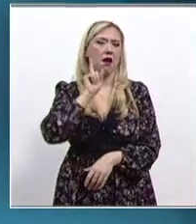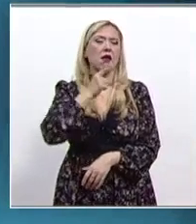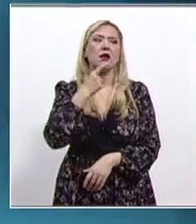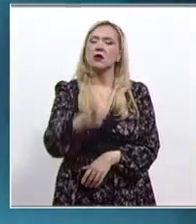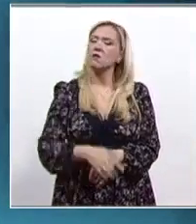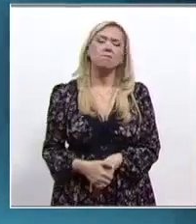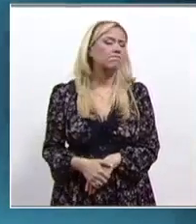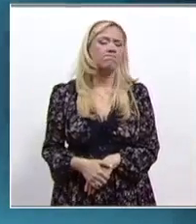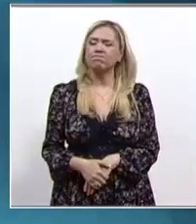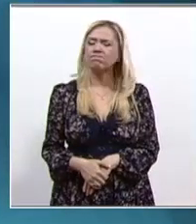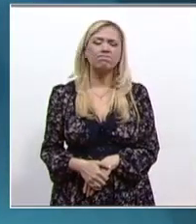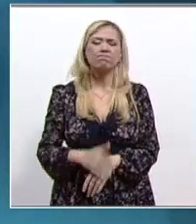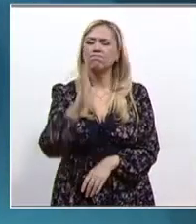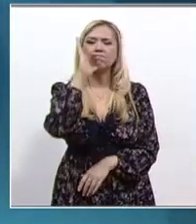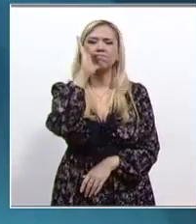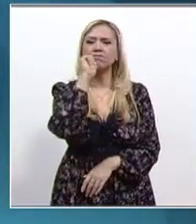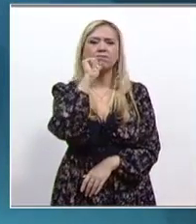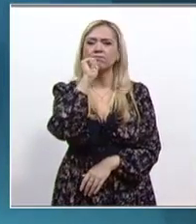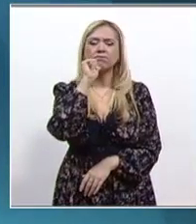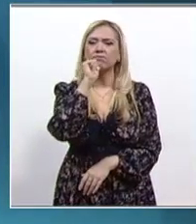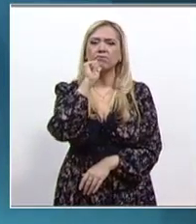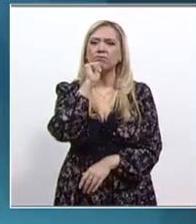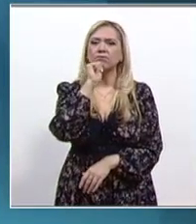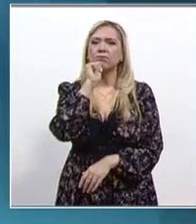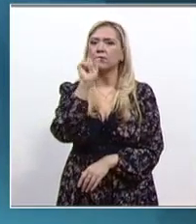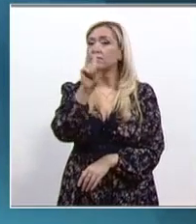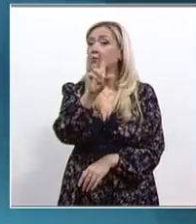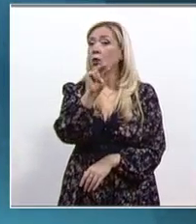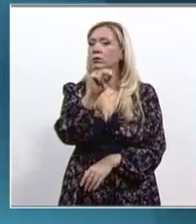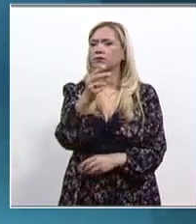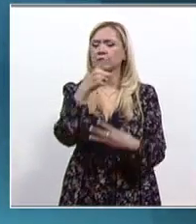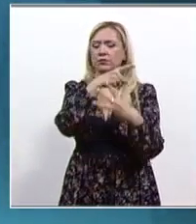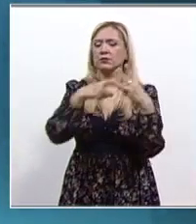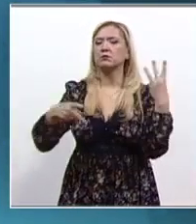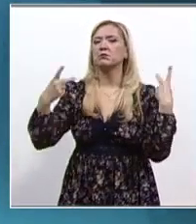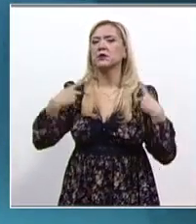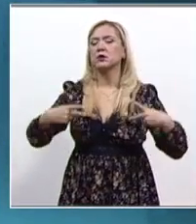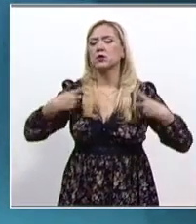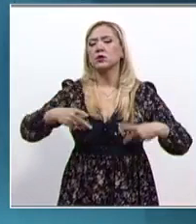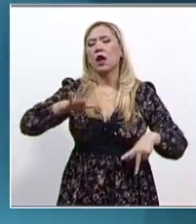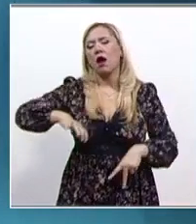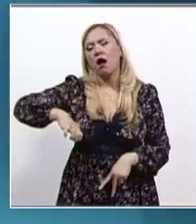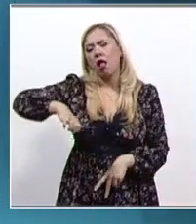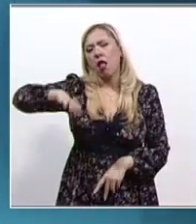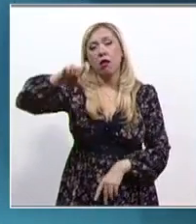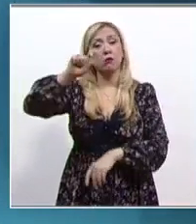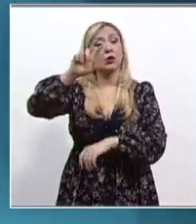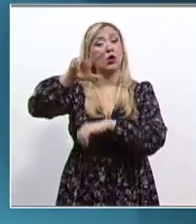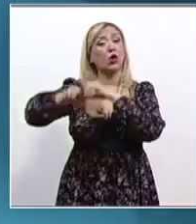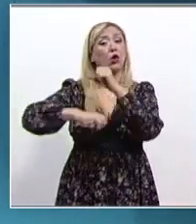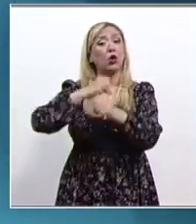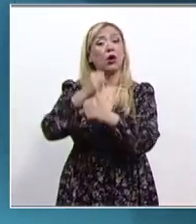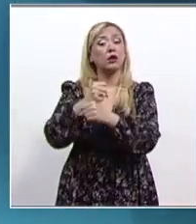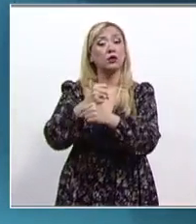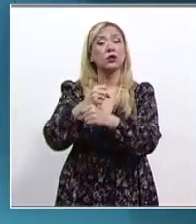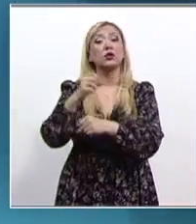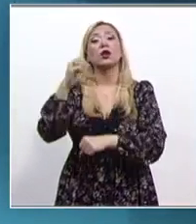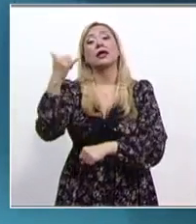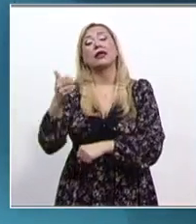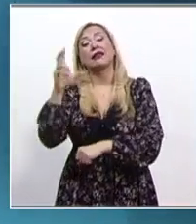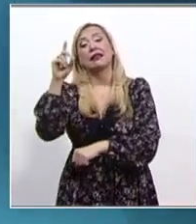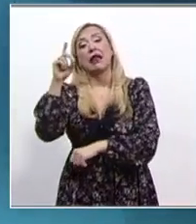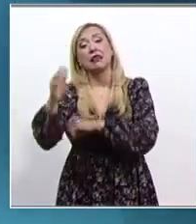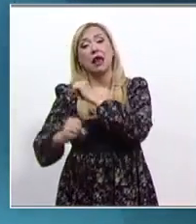a la empresa otorgar la pensión por vejez a 3 trabajadores transitorios con 28 años, 30 años 9 meses